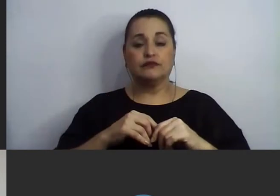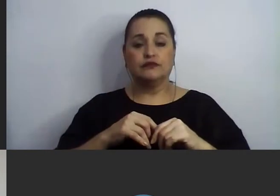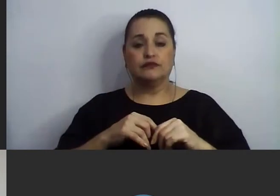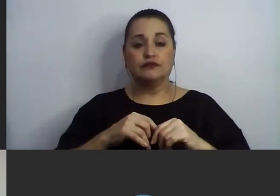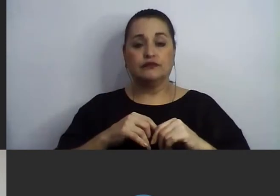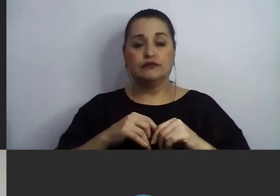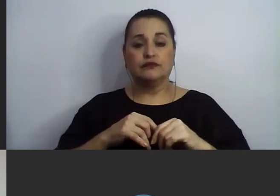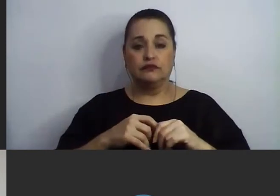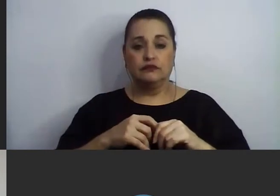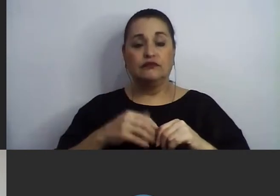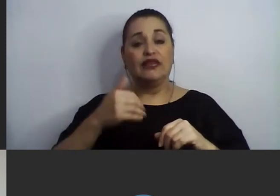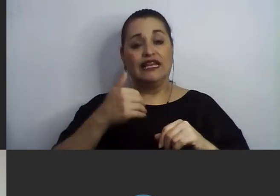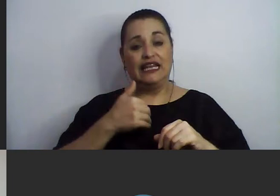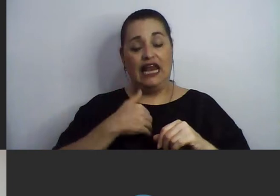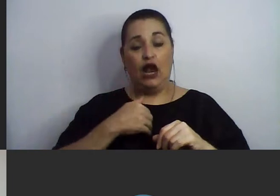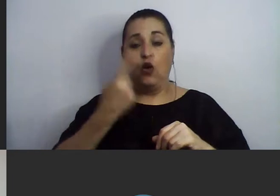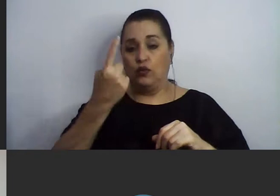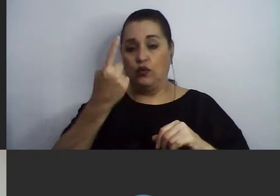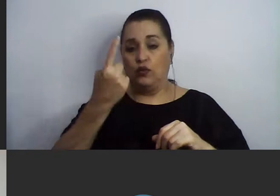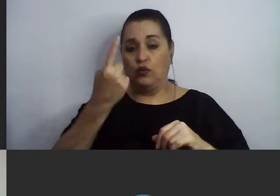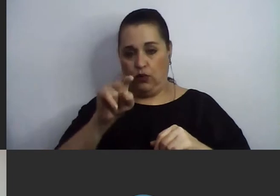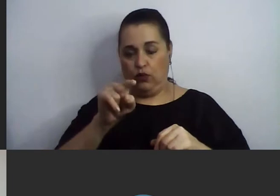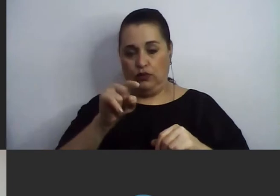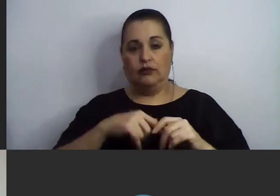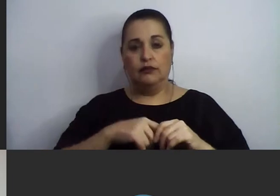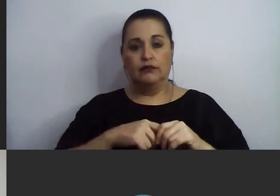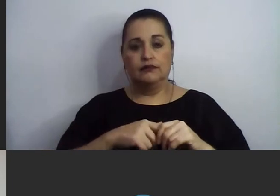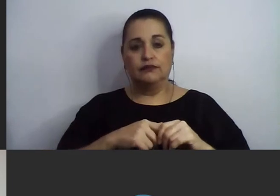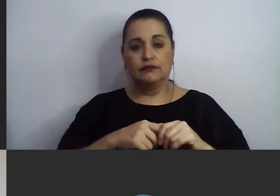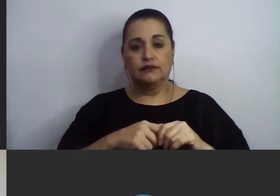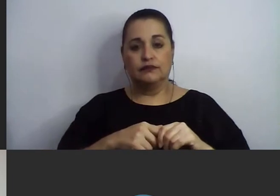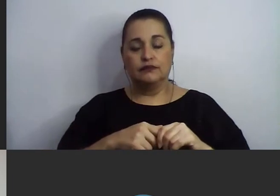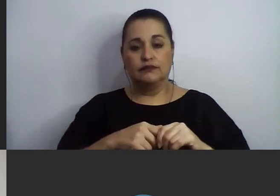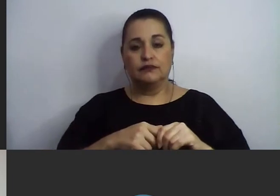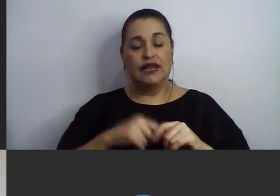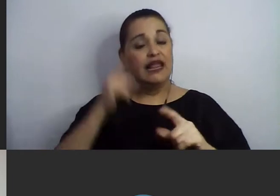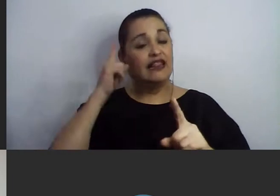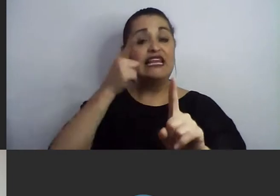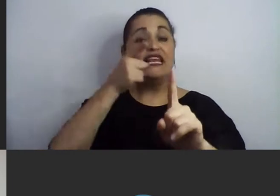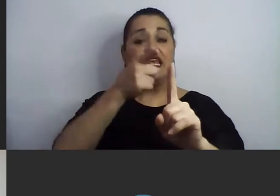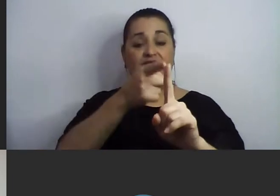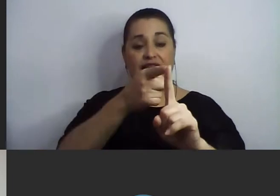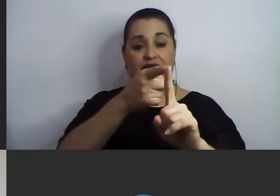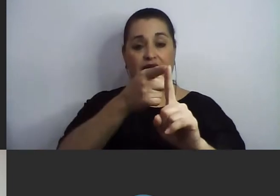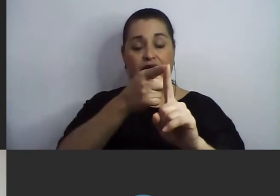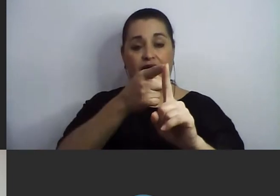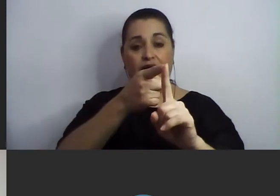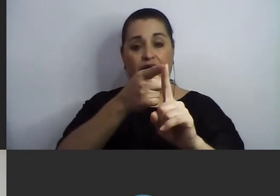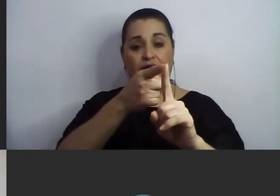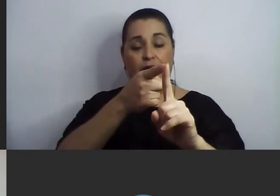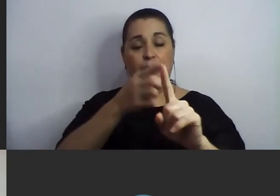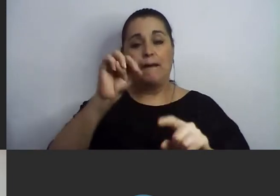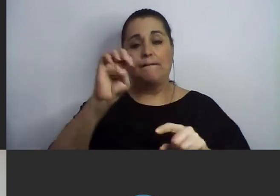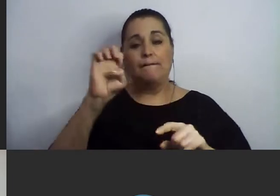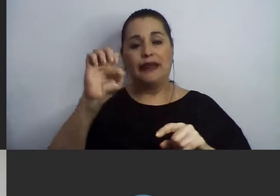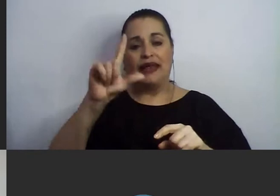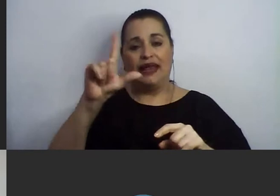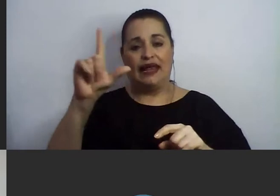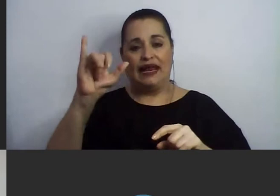tengo una pregunta que va dirigida para Doña Melisa